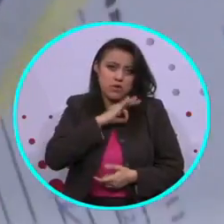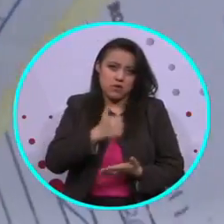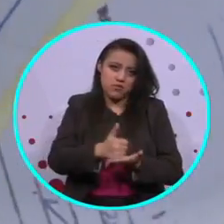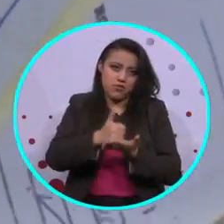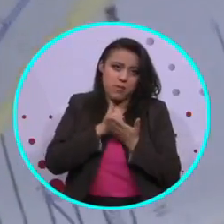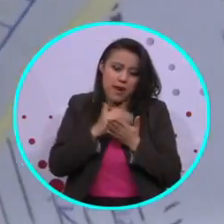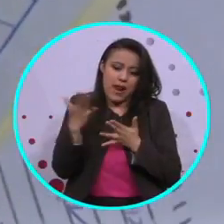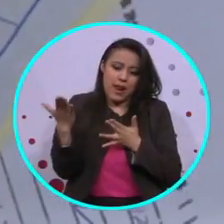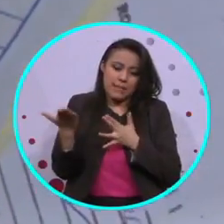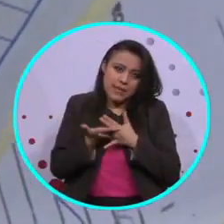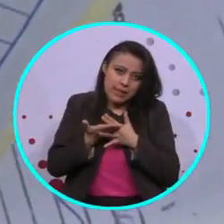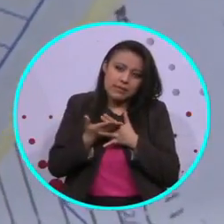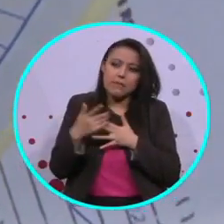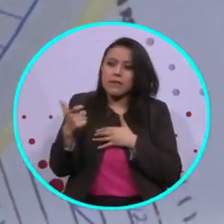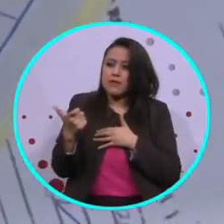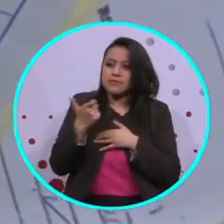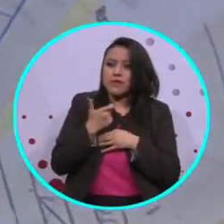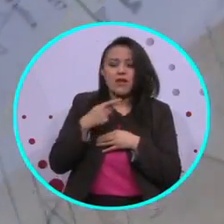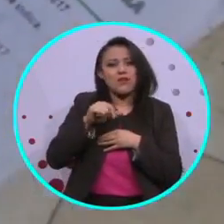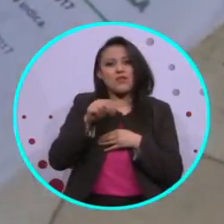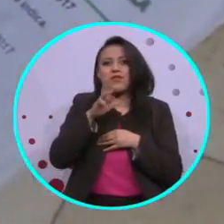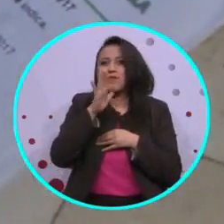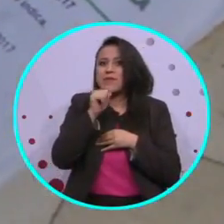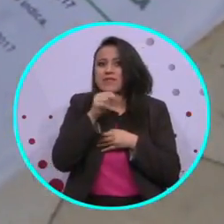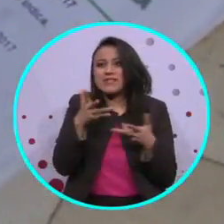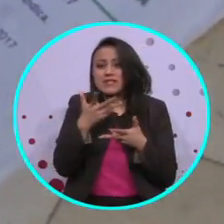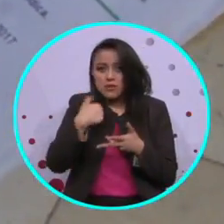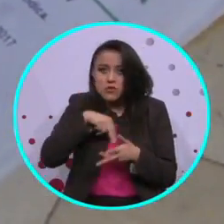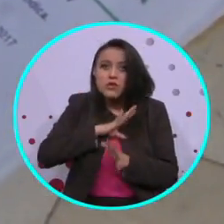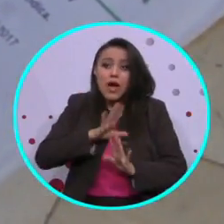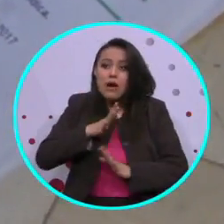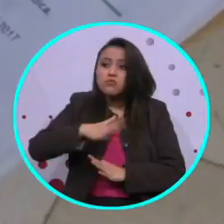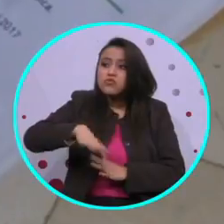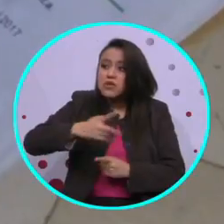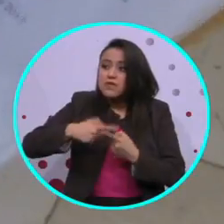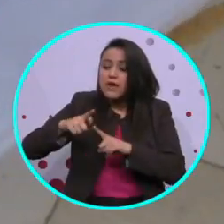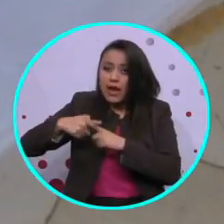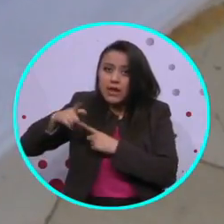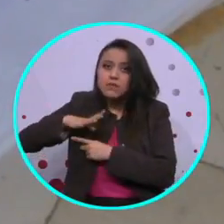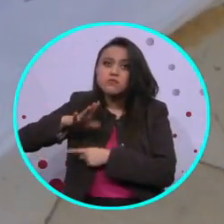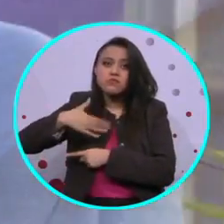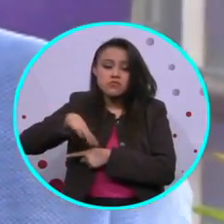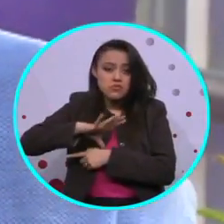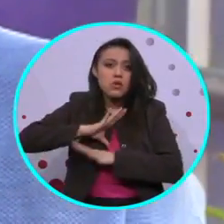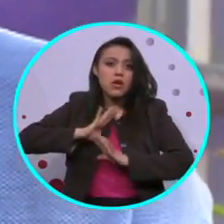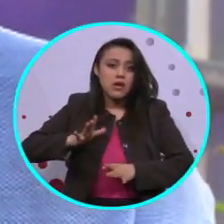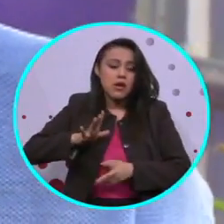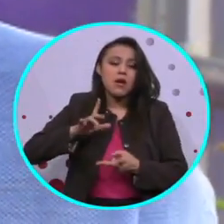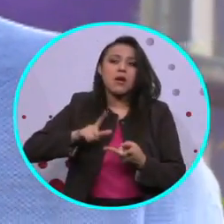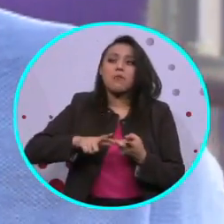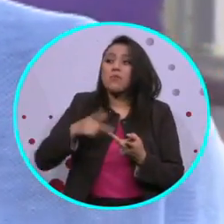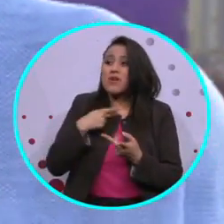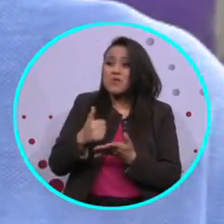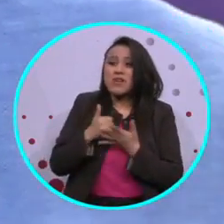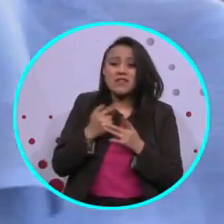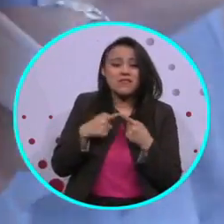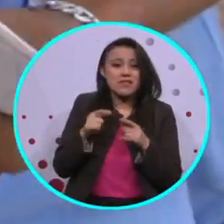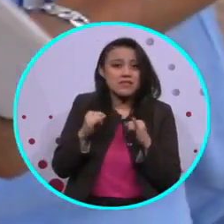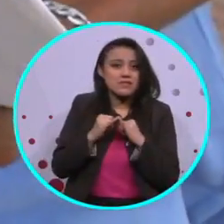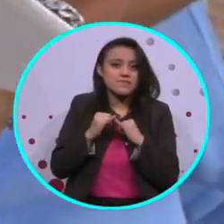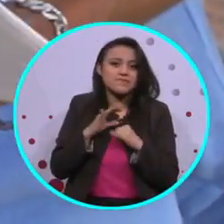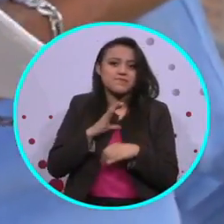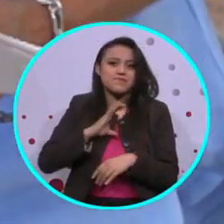pero la otra mitad no puedo conseguirla y ya traté de buscar en varias partes, la beneficencia pública. El cáncer ha